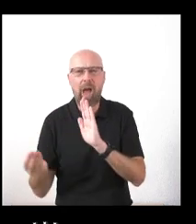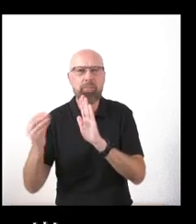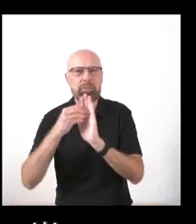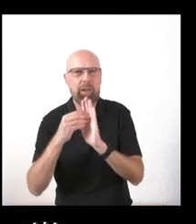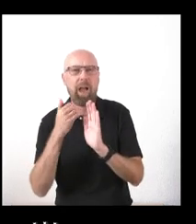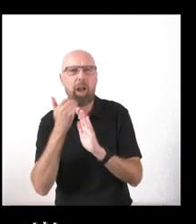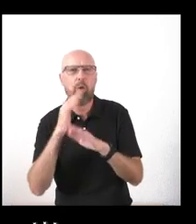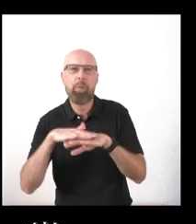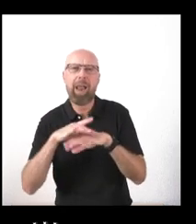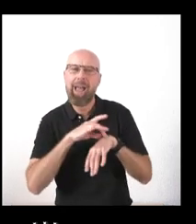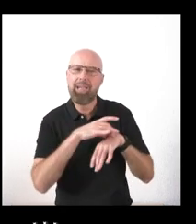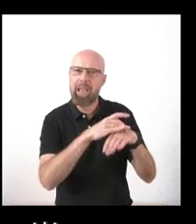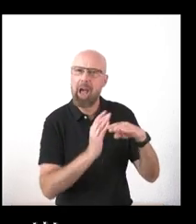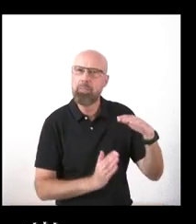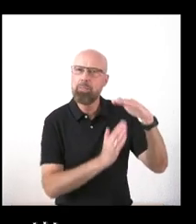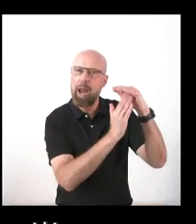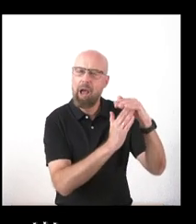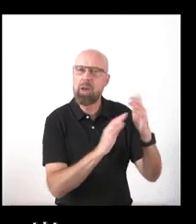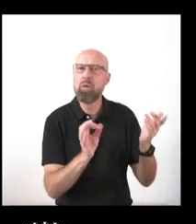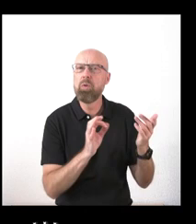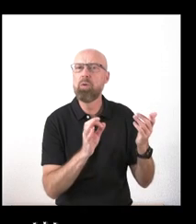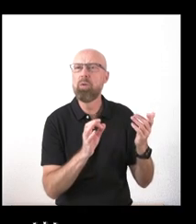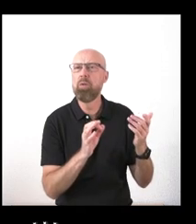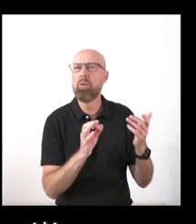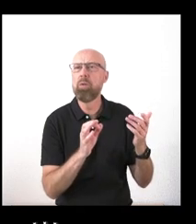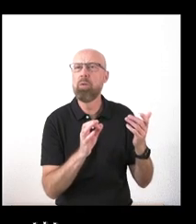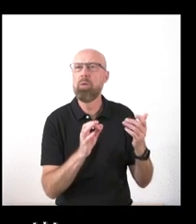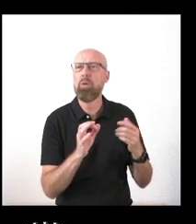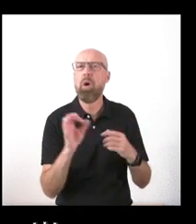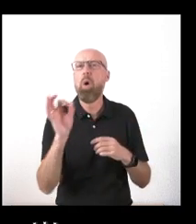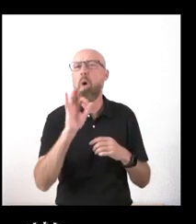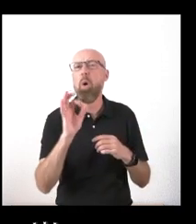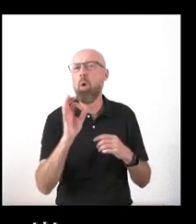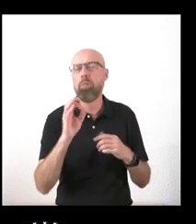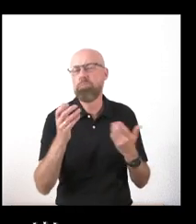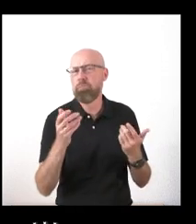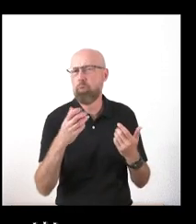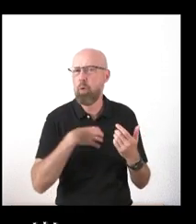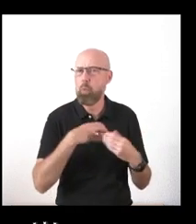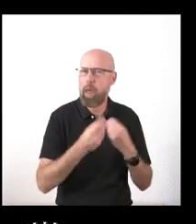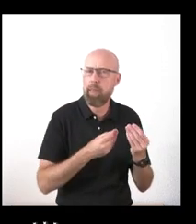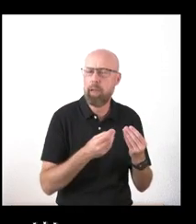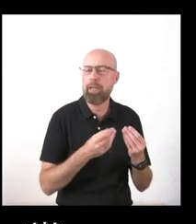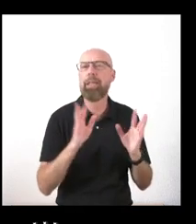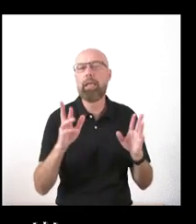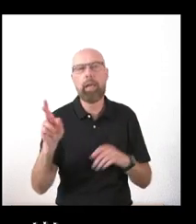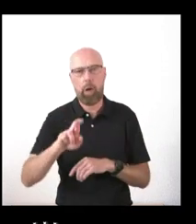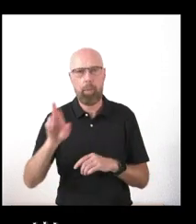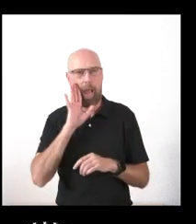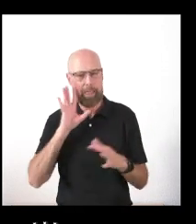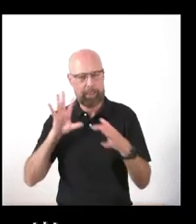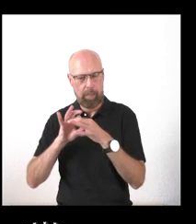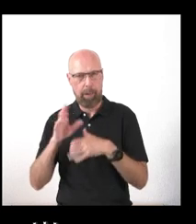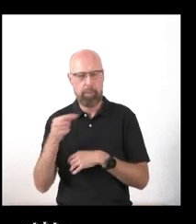paralizar a eso o es algo que que no no tendrías esa trascendencia y recuperando lo anterior en esa guía